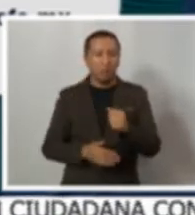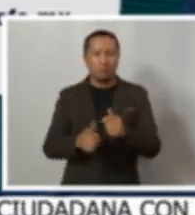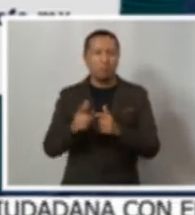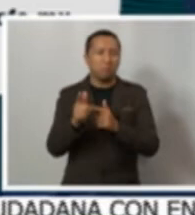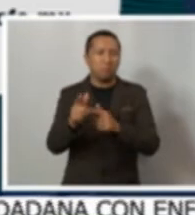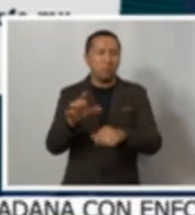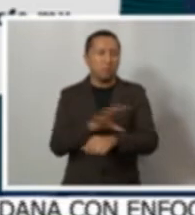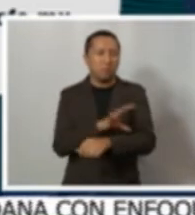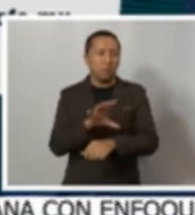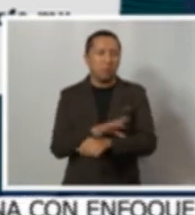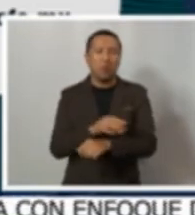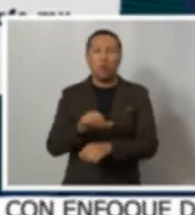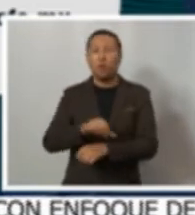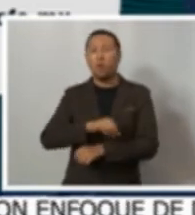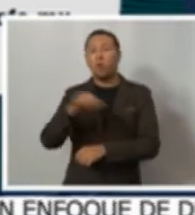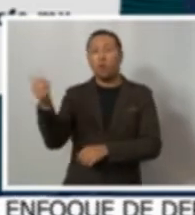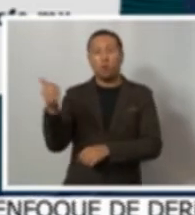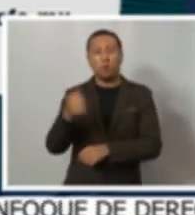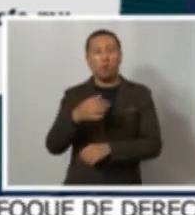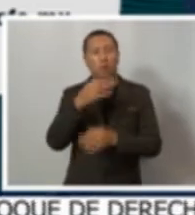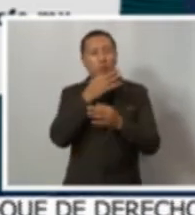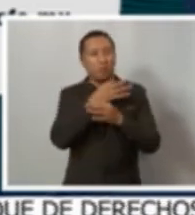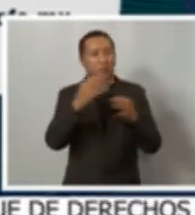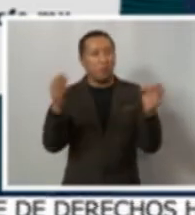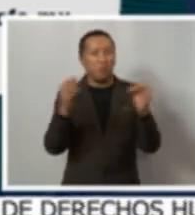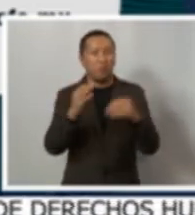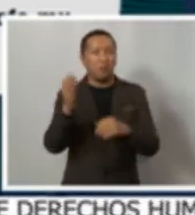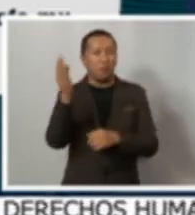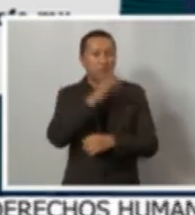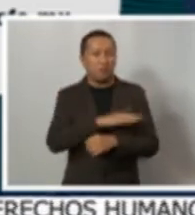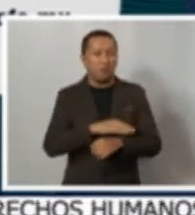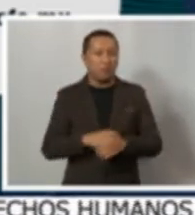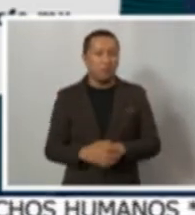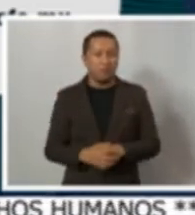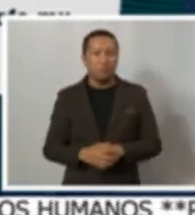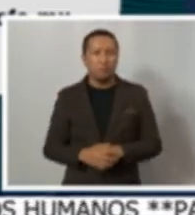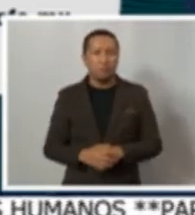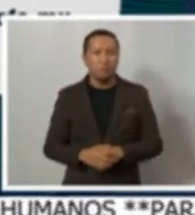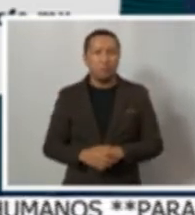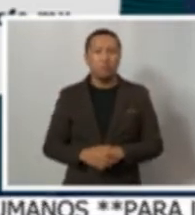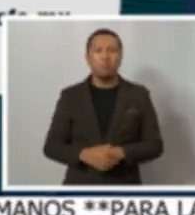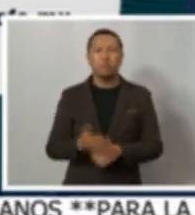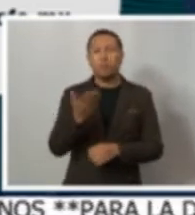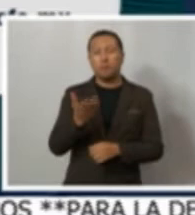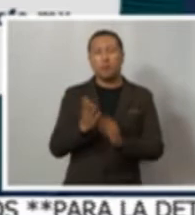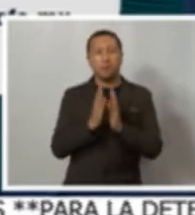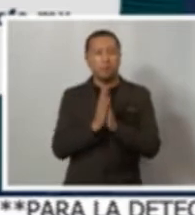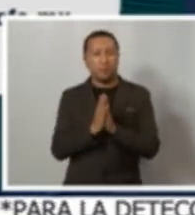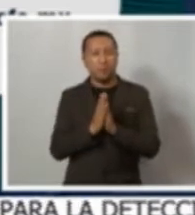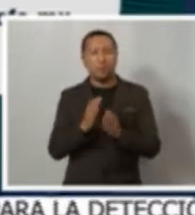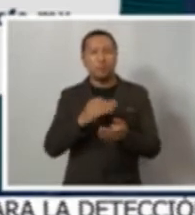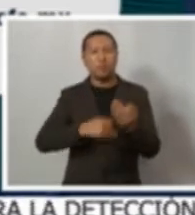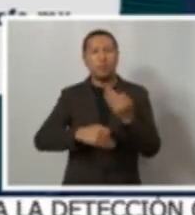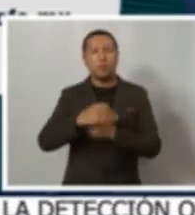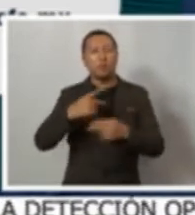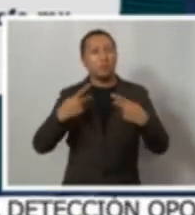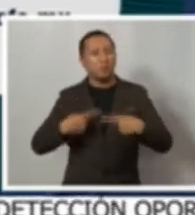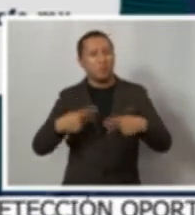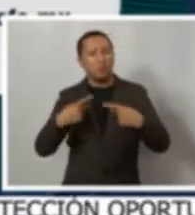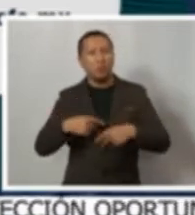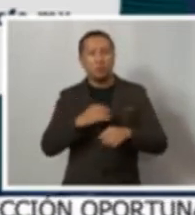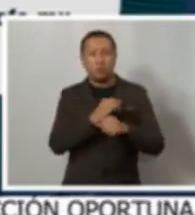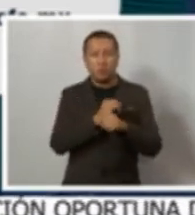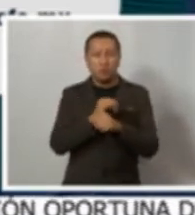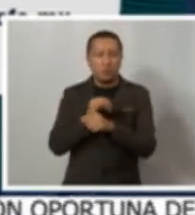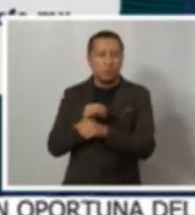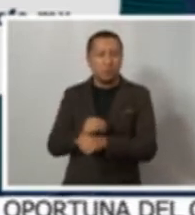anuncio que se haya mencionado o que haya mencionado lo contrario. Pidió a la población mantenerse informada por medio de sus cuentas oficiales, y es